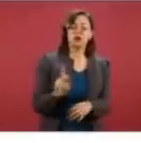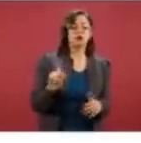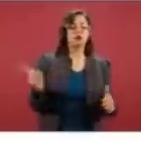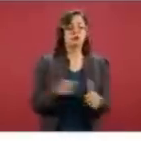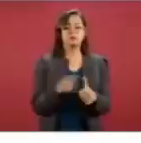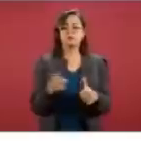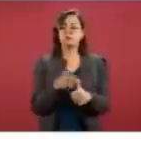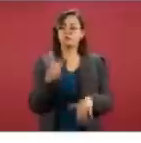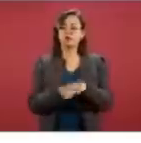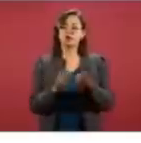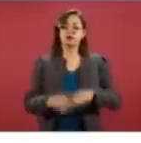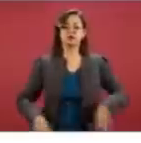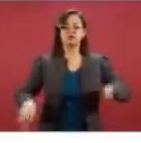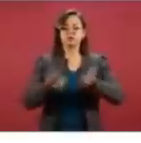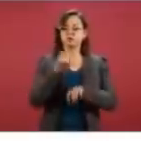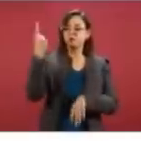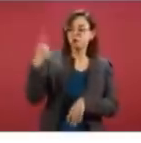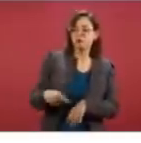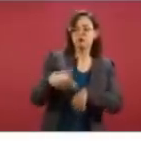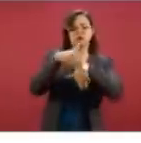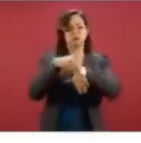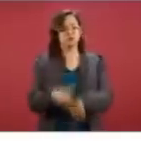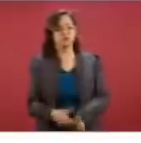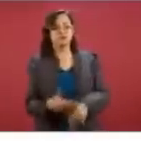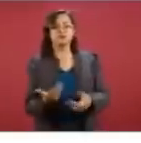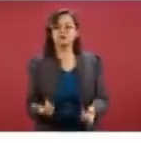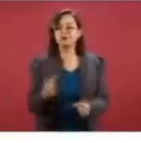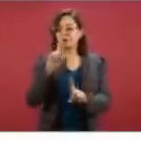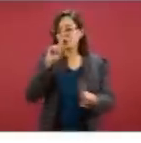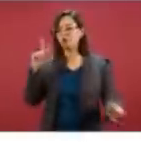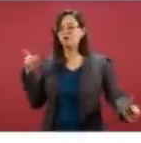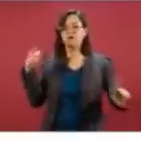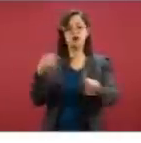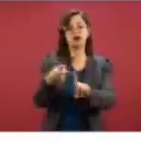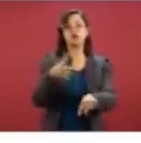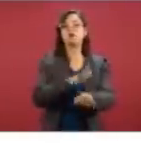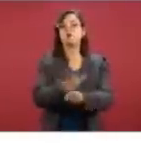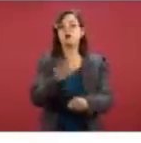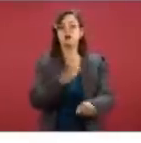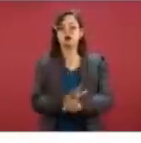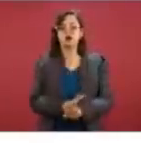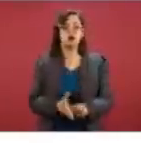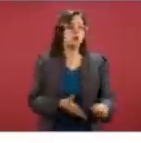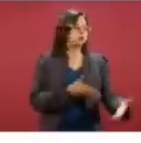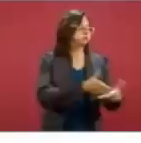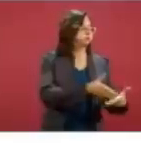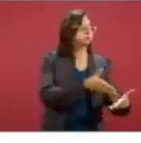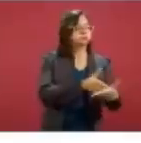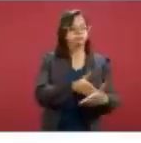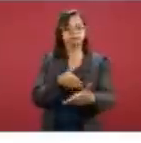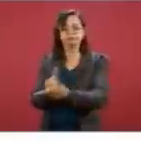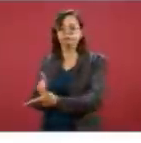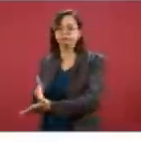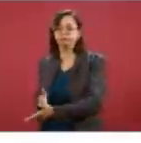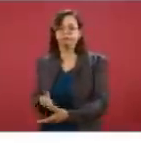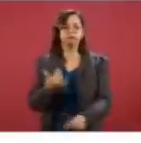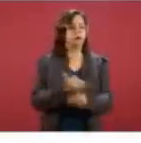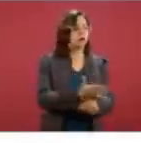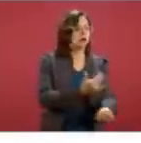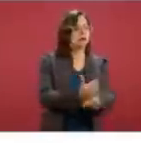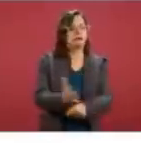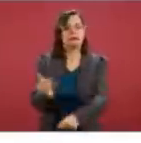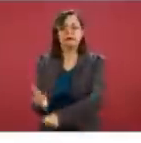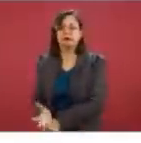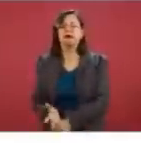que tenemos y siempre tratando de que el enfoque sea a que cualquier obstáculo que tenga un proyecto, tratar de